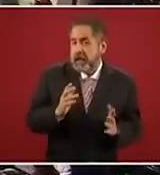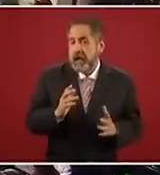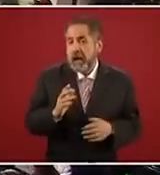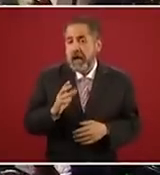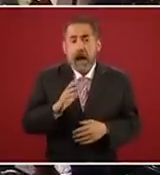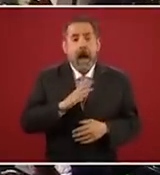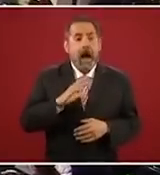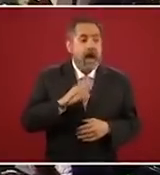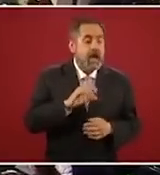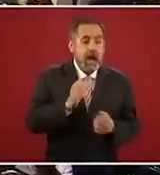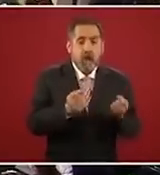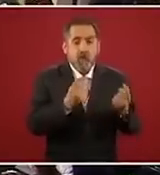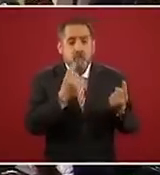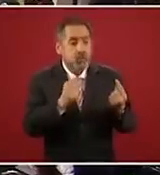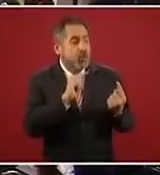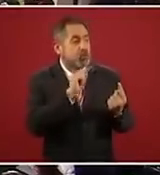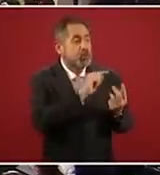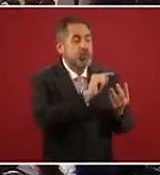aún